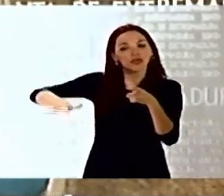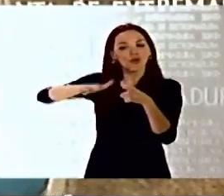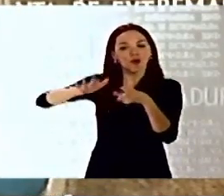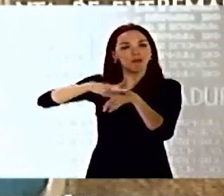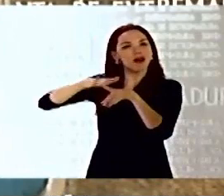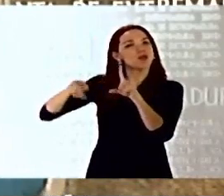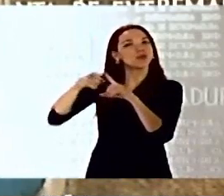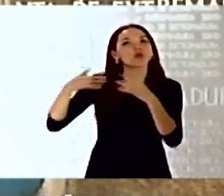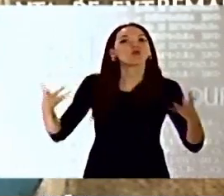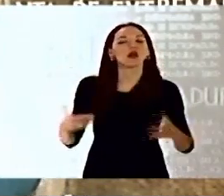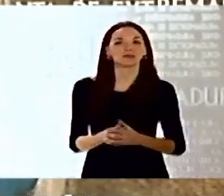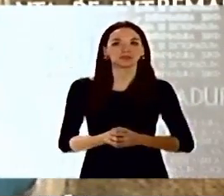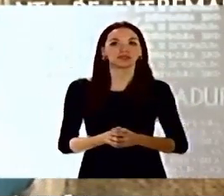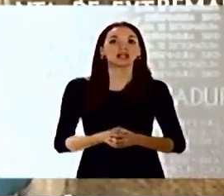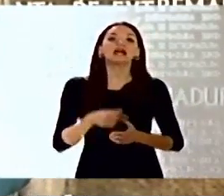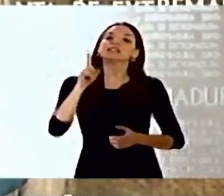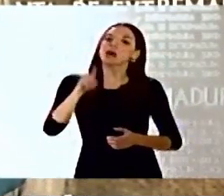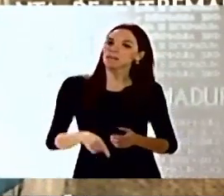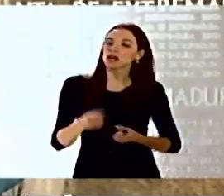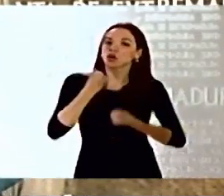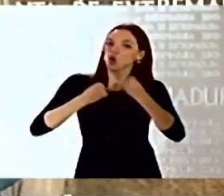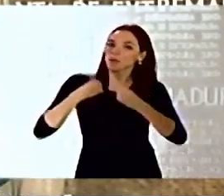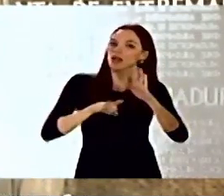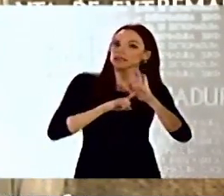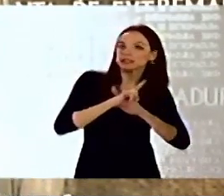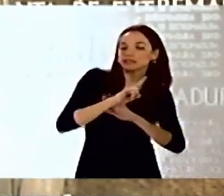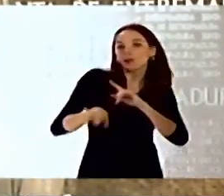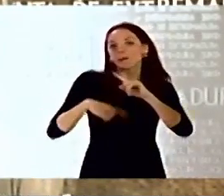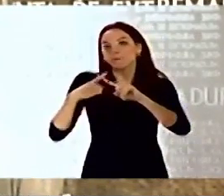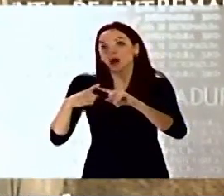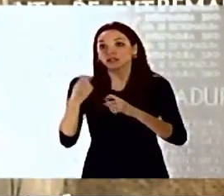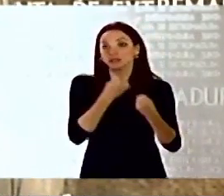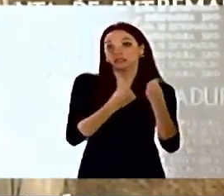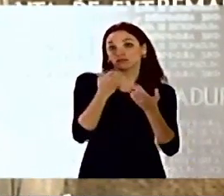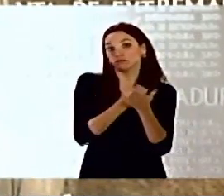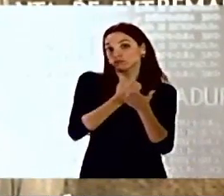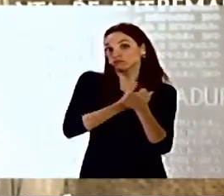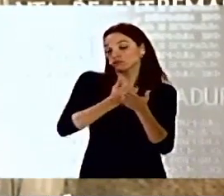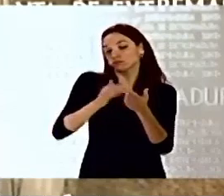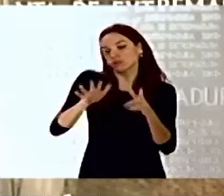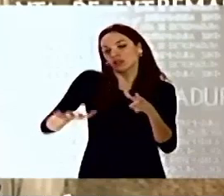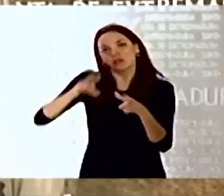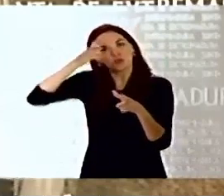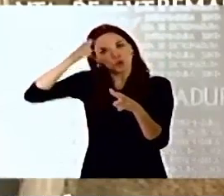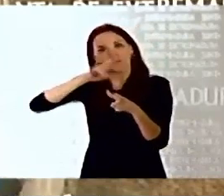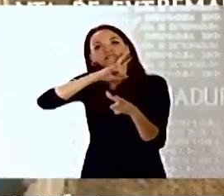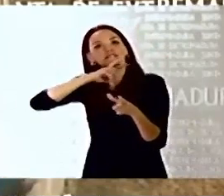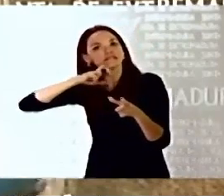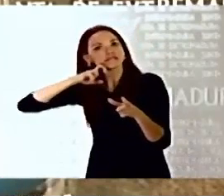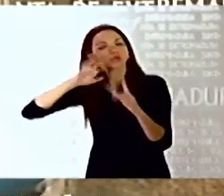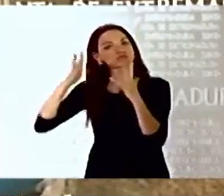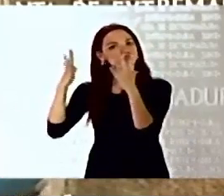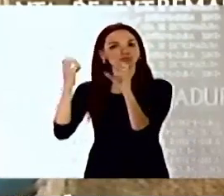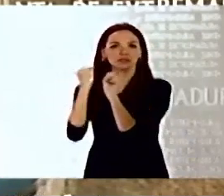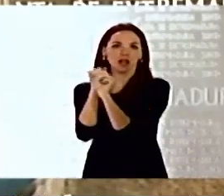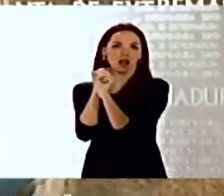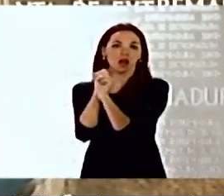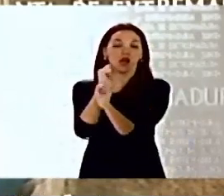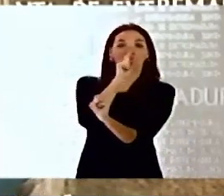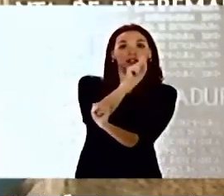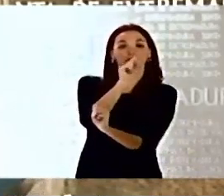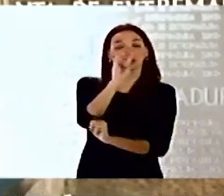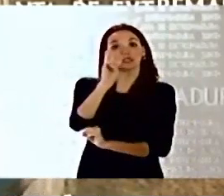generar actividad económica y acompañar a generar actividad económica en las zonas rurales. Tienen una labor muy importante estos